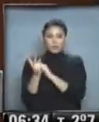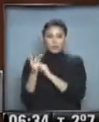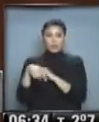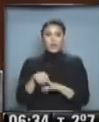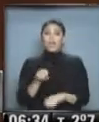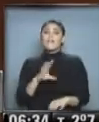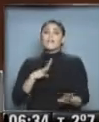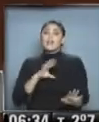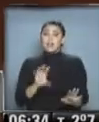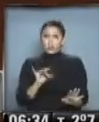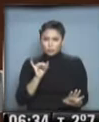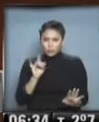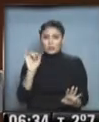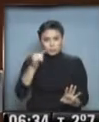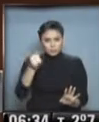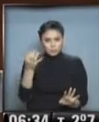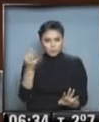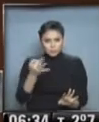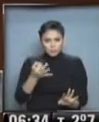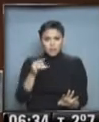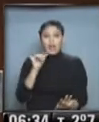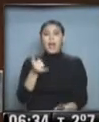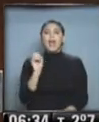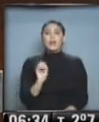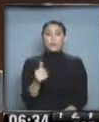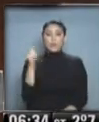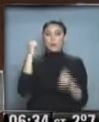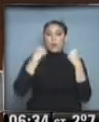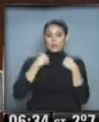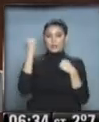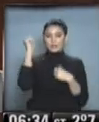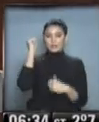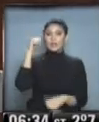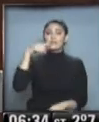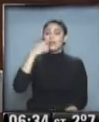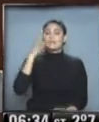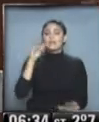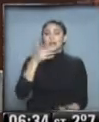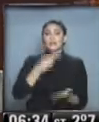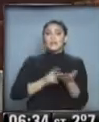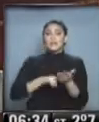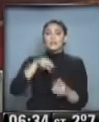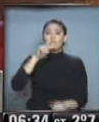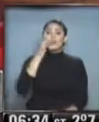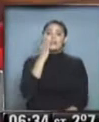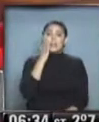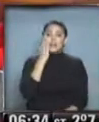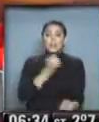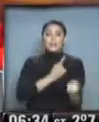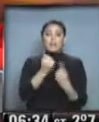la luz de falta, pero no, la luz también la tiene en la mochila en la parte trasera. Decíamos, a partir de las 14 entonces se inaugura el Metrobús,